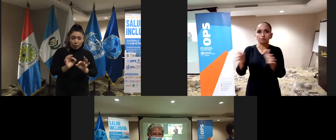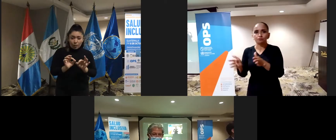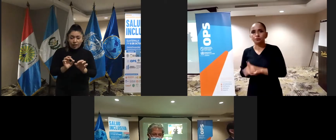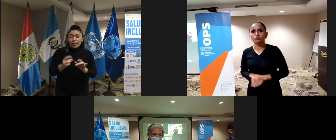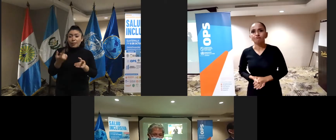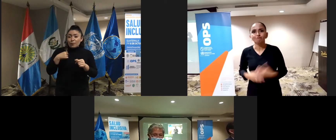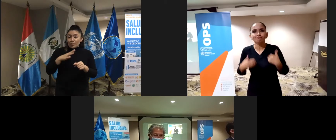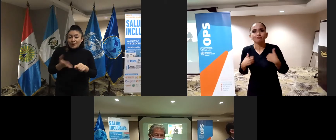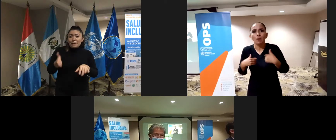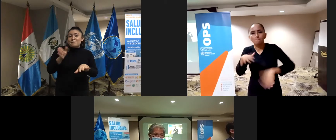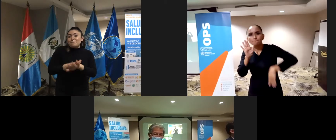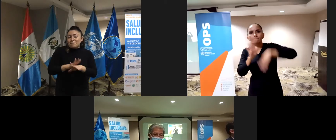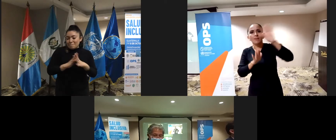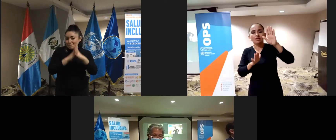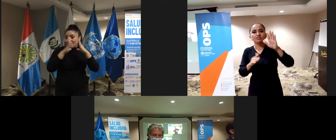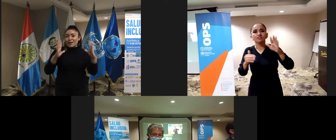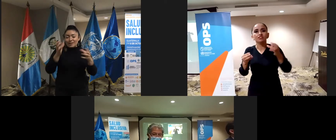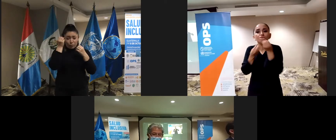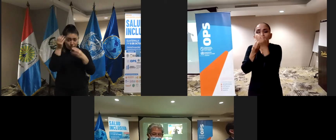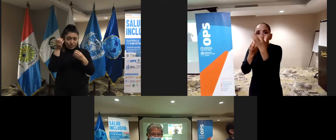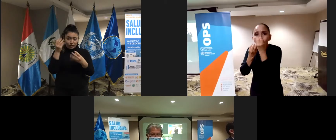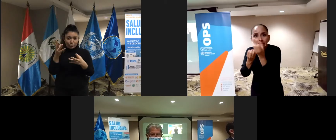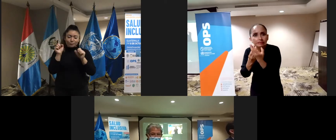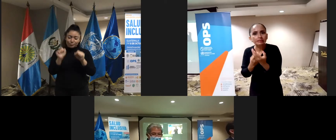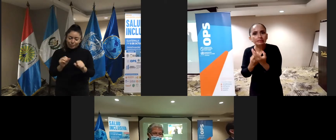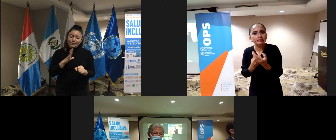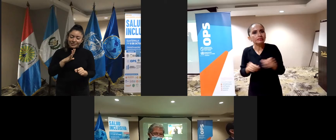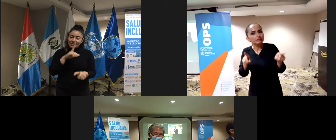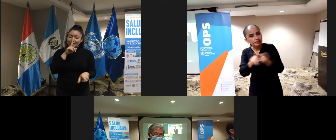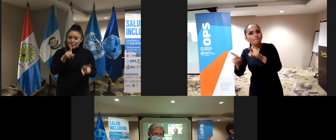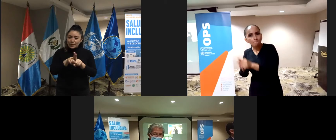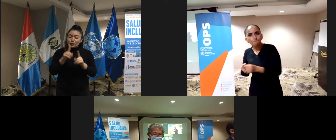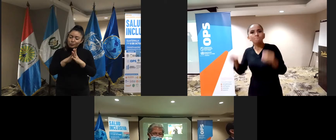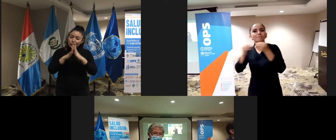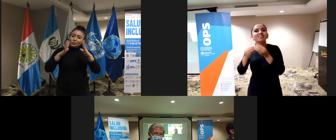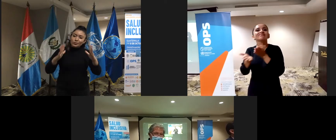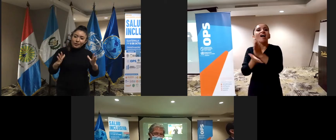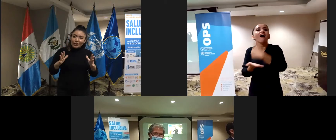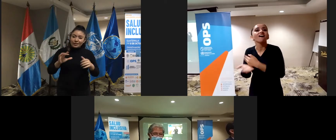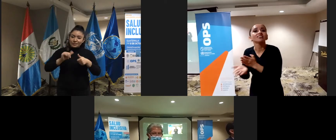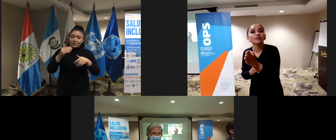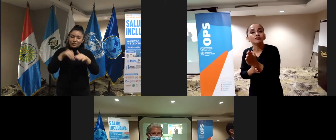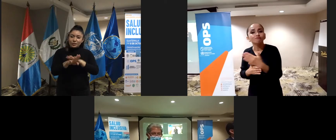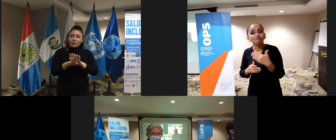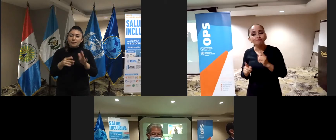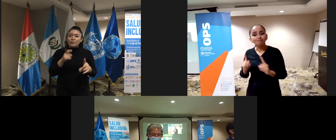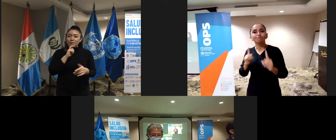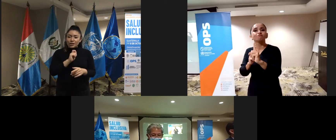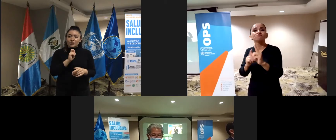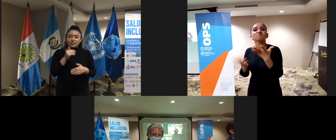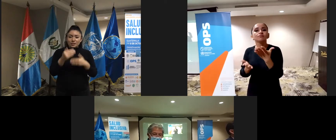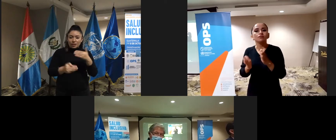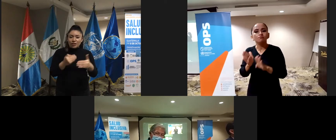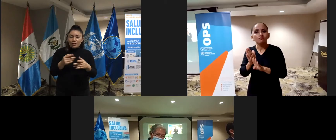de obtener mayor información, podamos tener un mayor acceso y de preferencia de forma